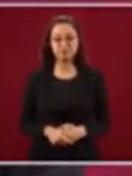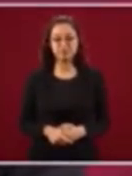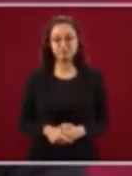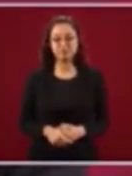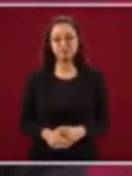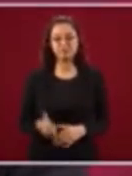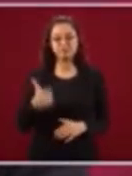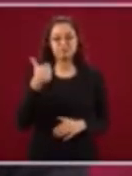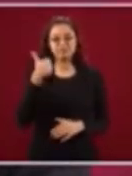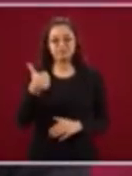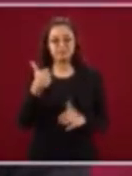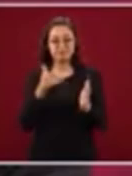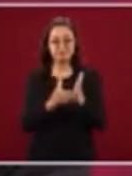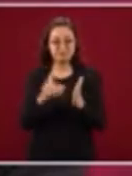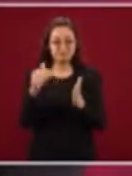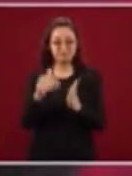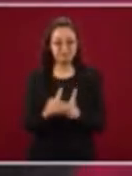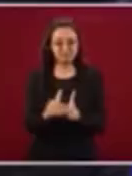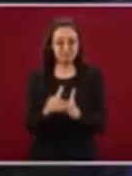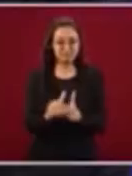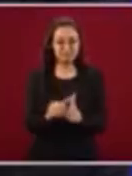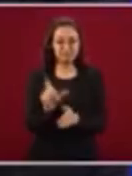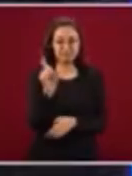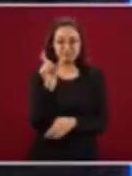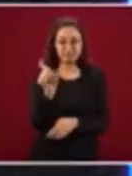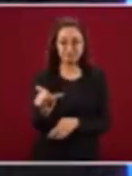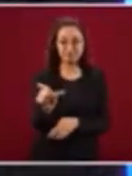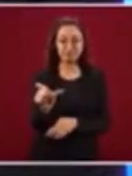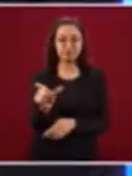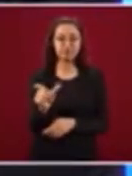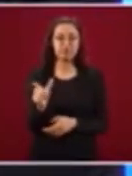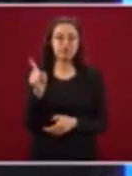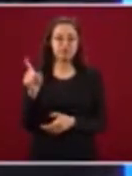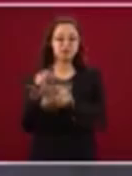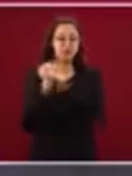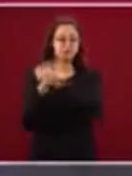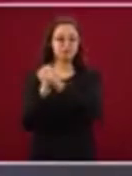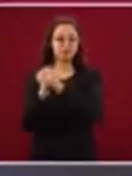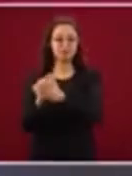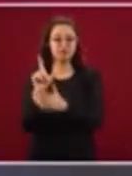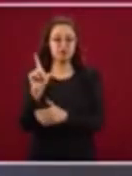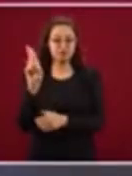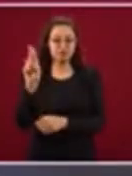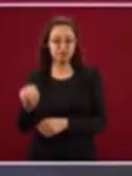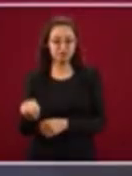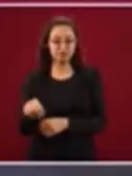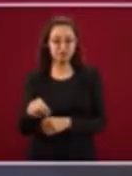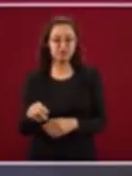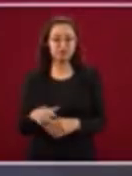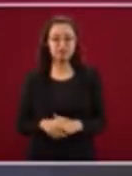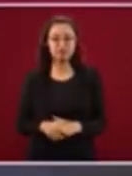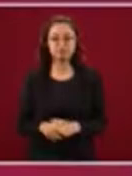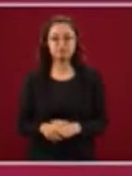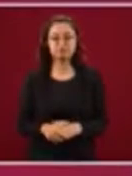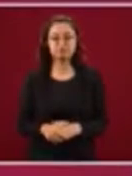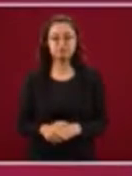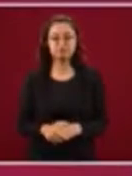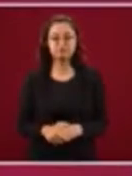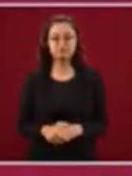cachitos. La Lotería Nacional.